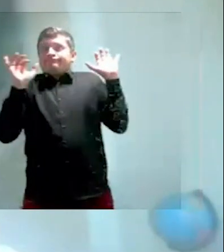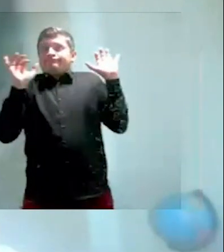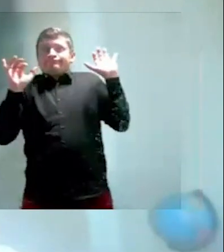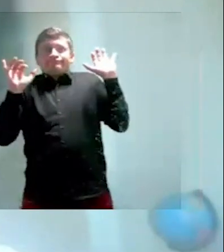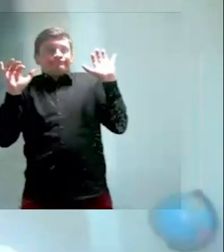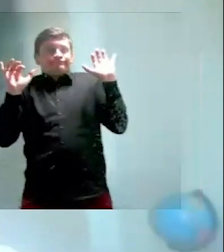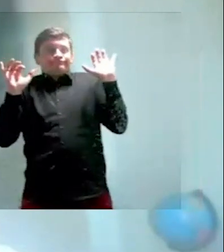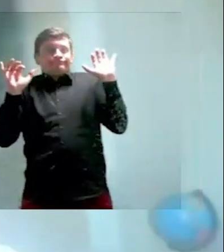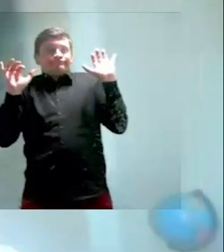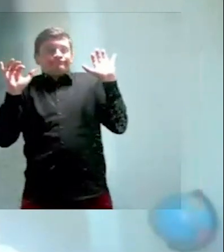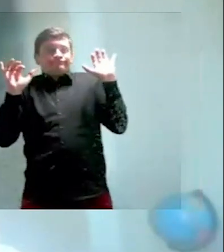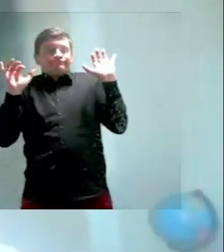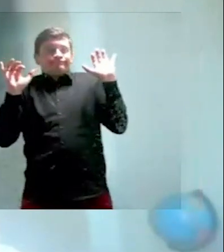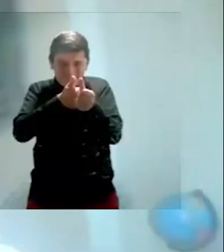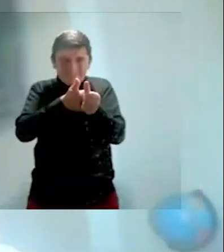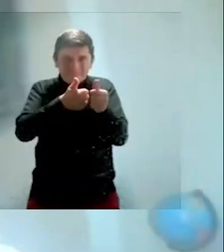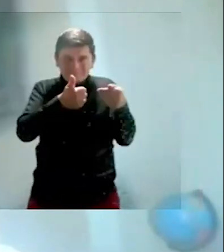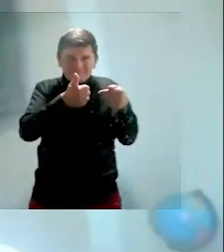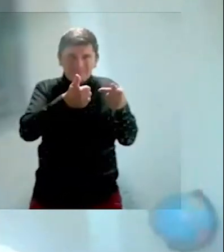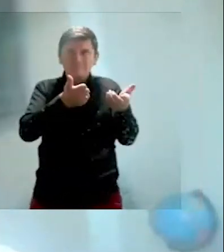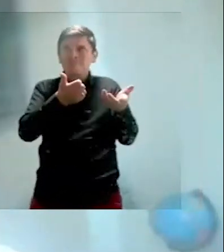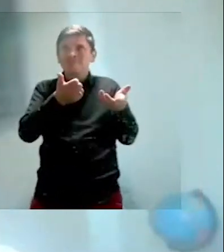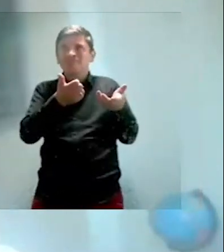Son situaciones que